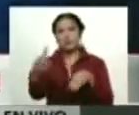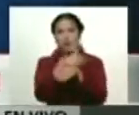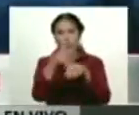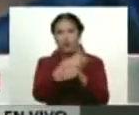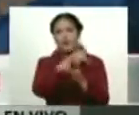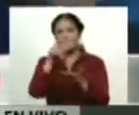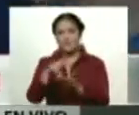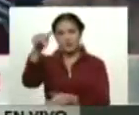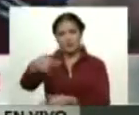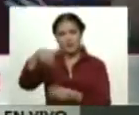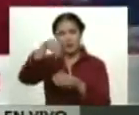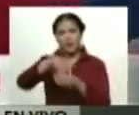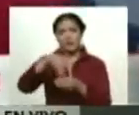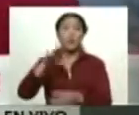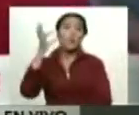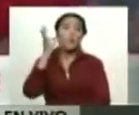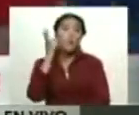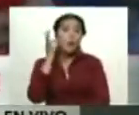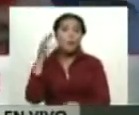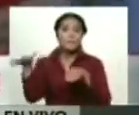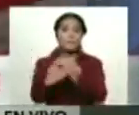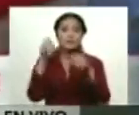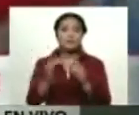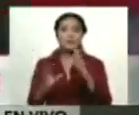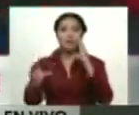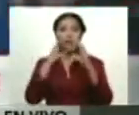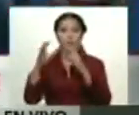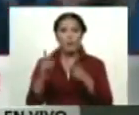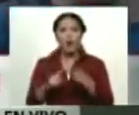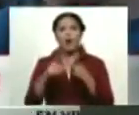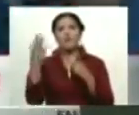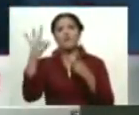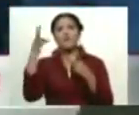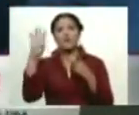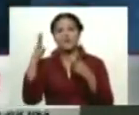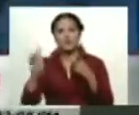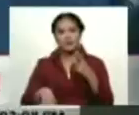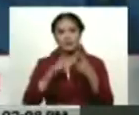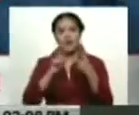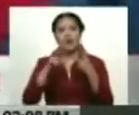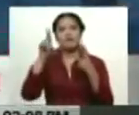Desiree Santos Amaral, Ernesto Villegas, Freddy Bernal, Rafael Ramírez.